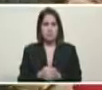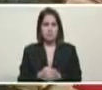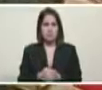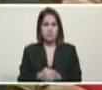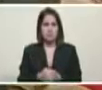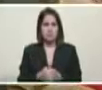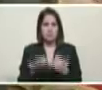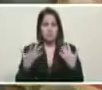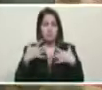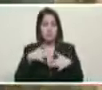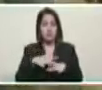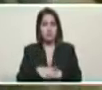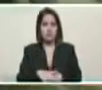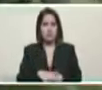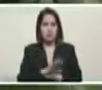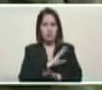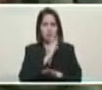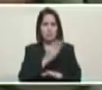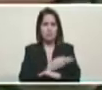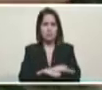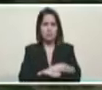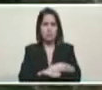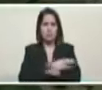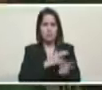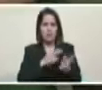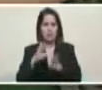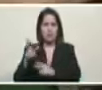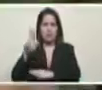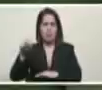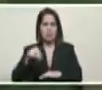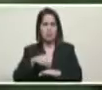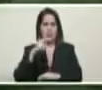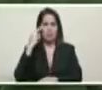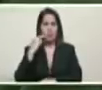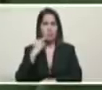de la Fuerza Armada Nacional Bolivariana.